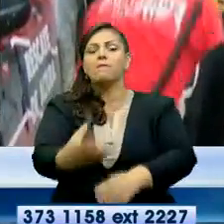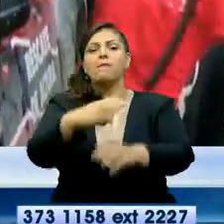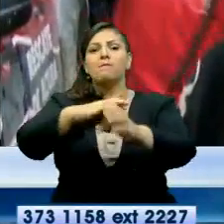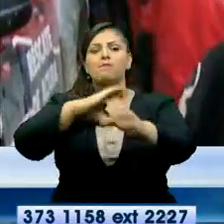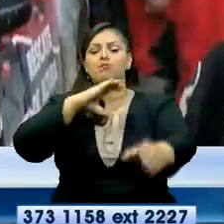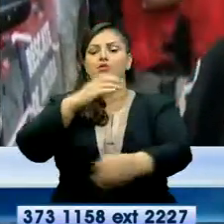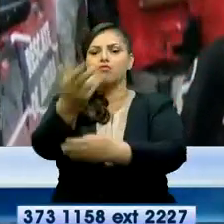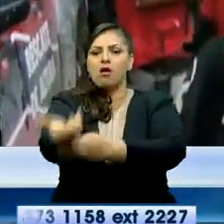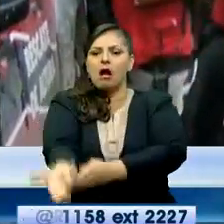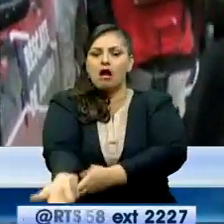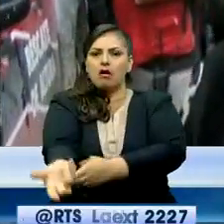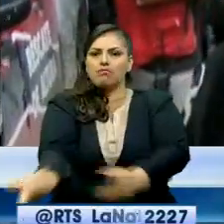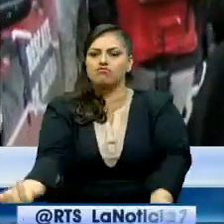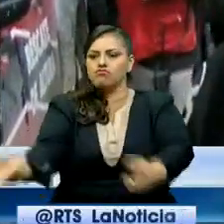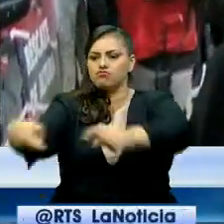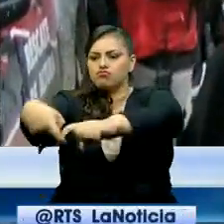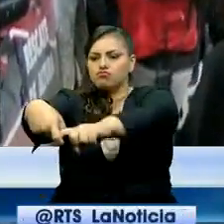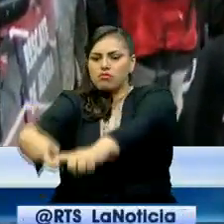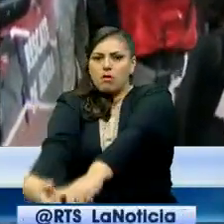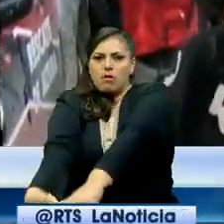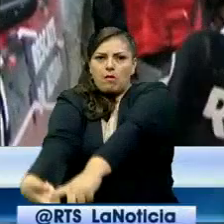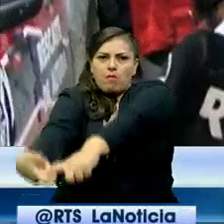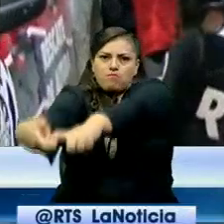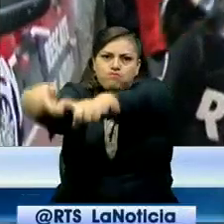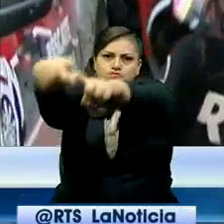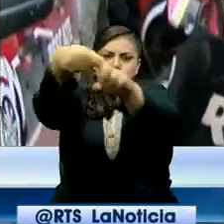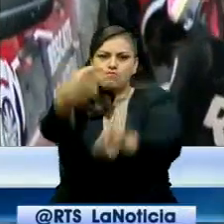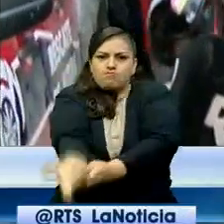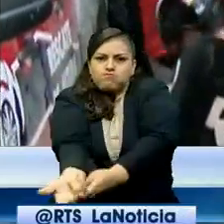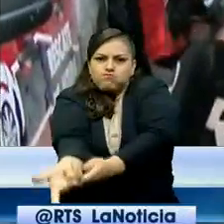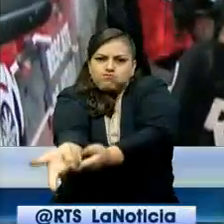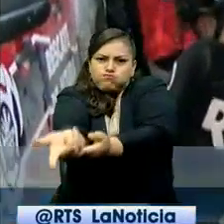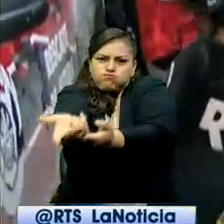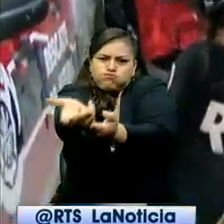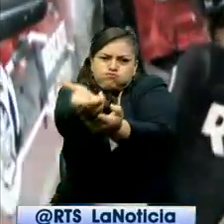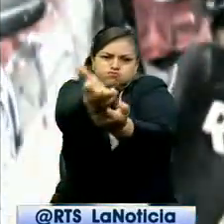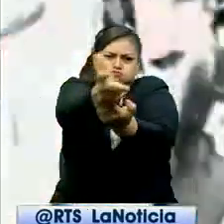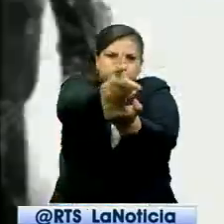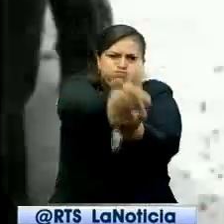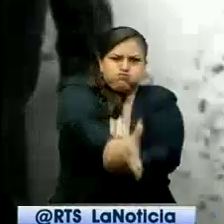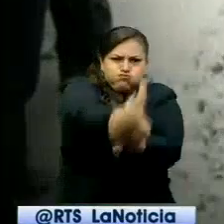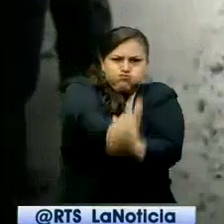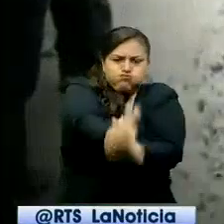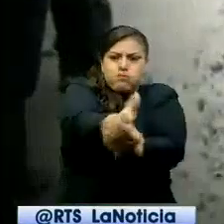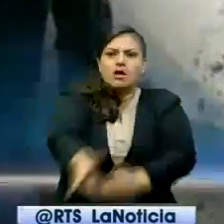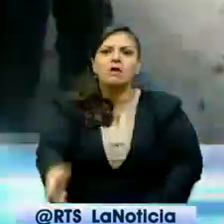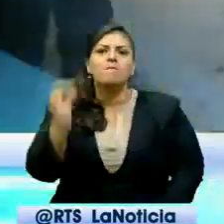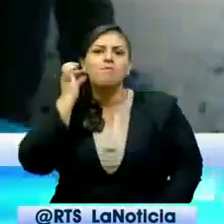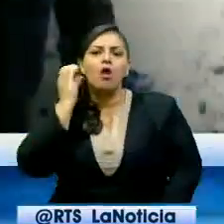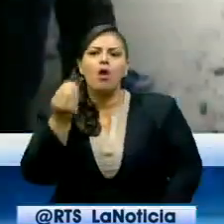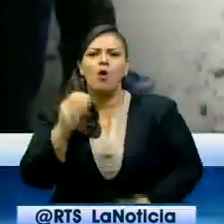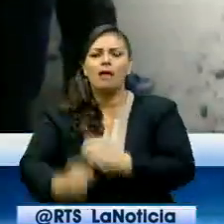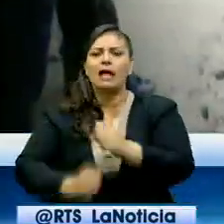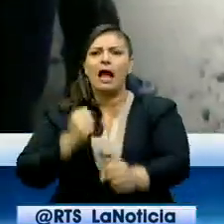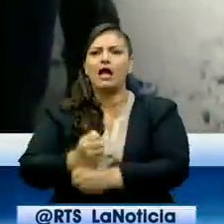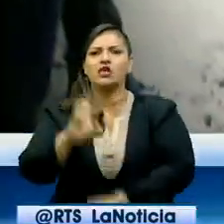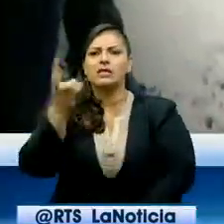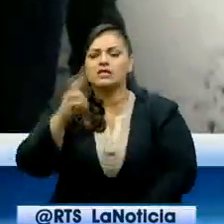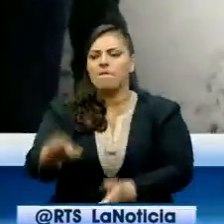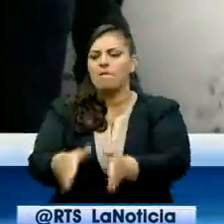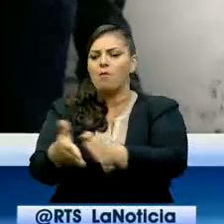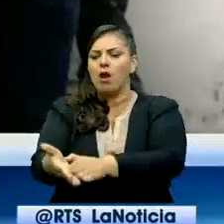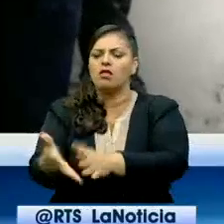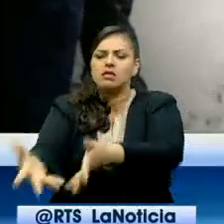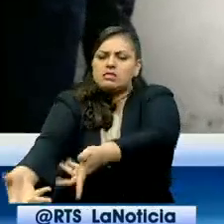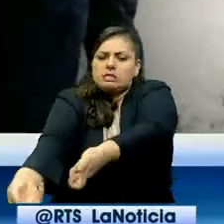poder liberar a la víctima, que era una niña ya de aproximadamente 16 años de edad. El cuerpo de la menor fue trasladado hasta el